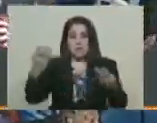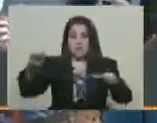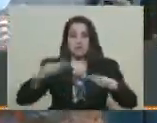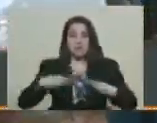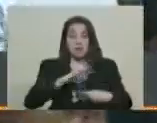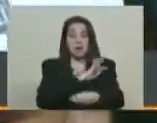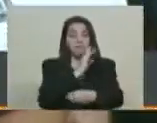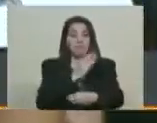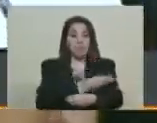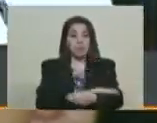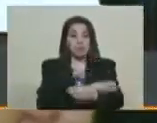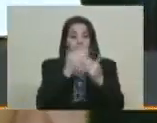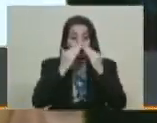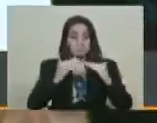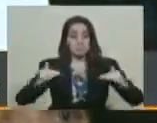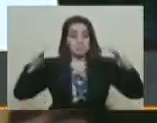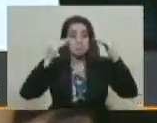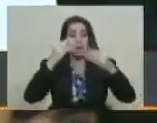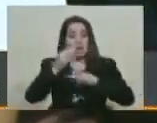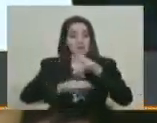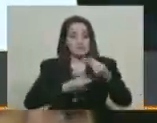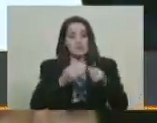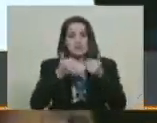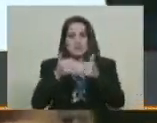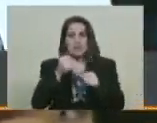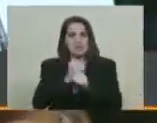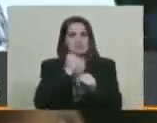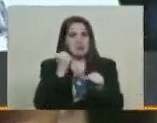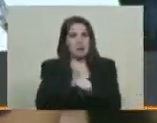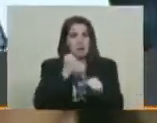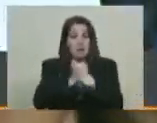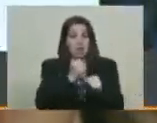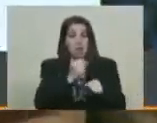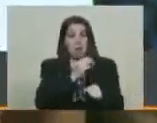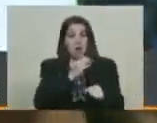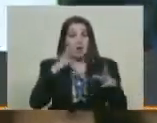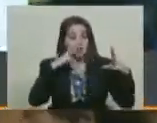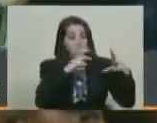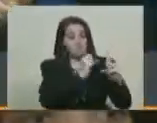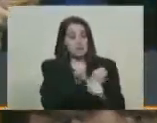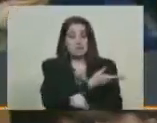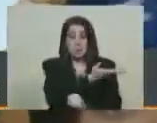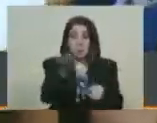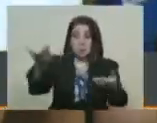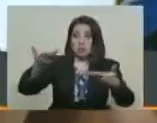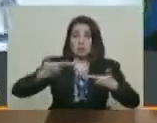fuerza para estar a la altura de la fe y la confianza de ustedes.